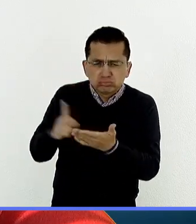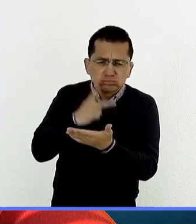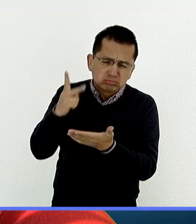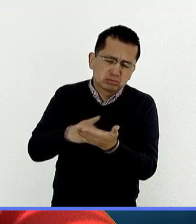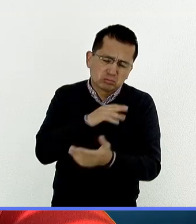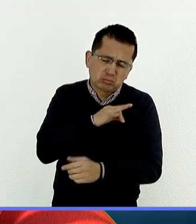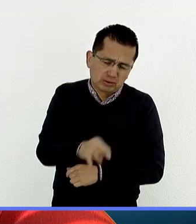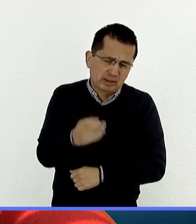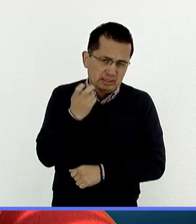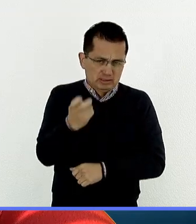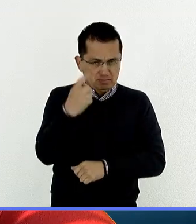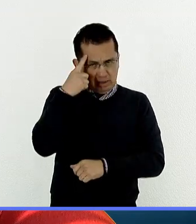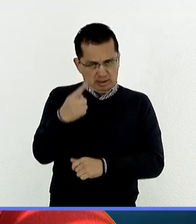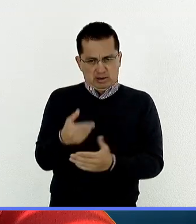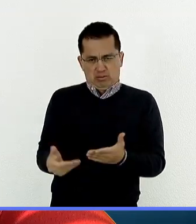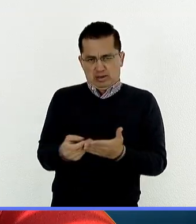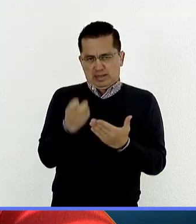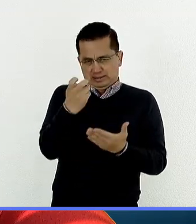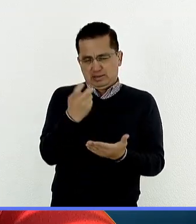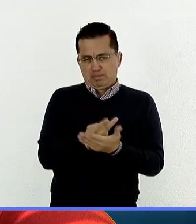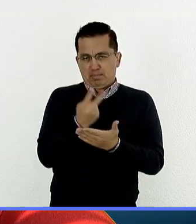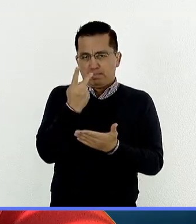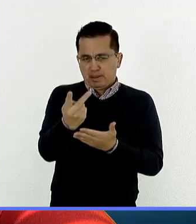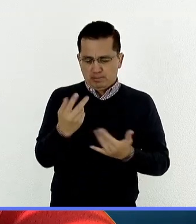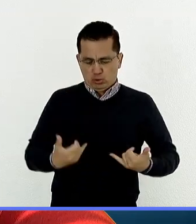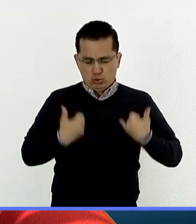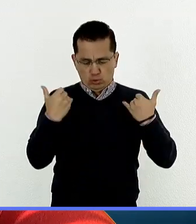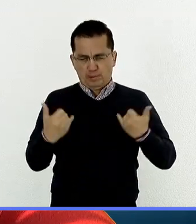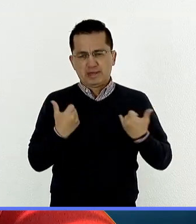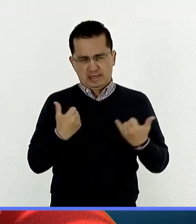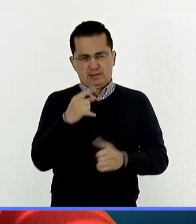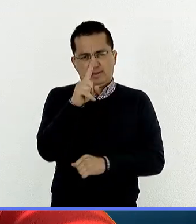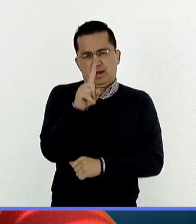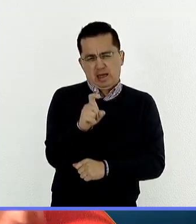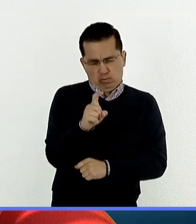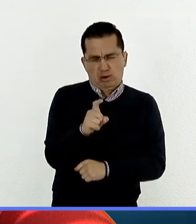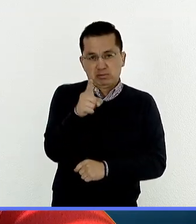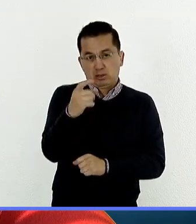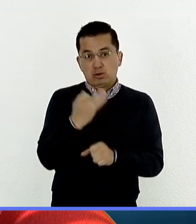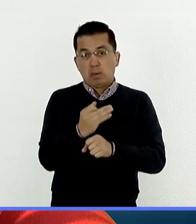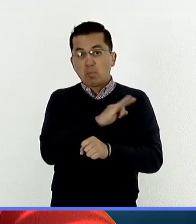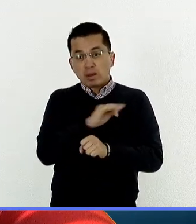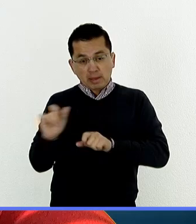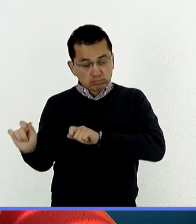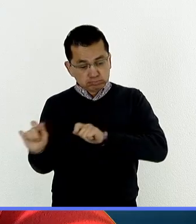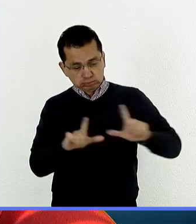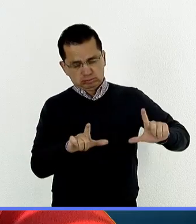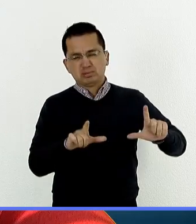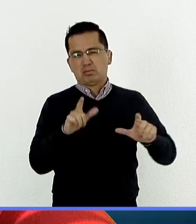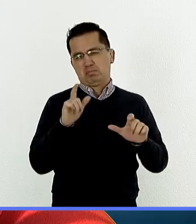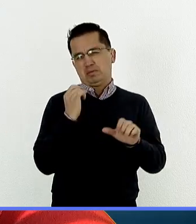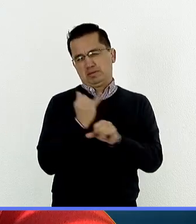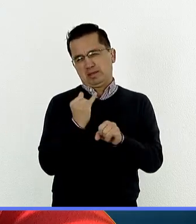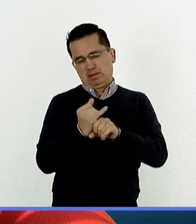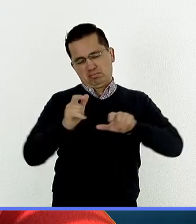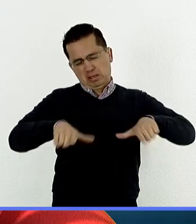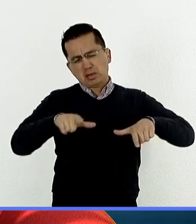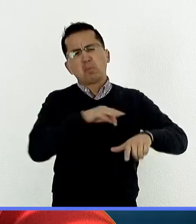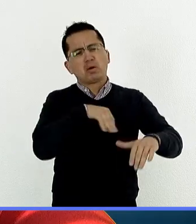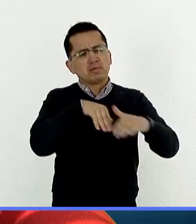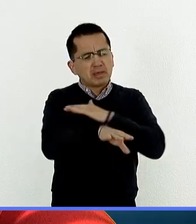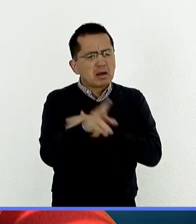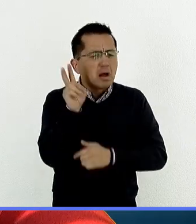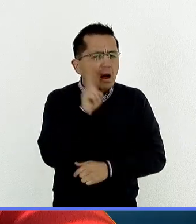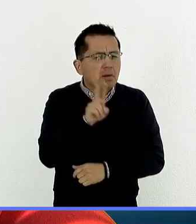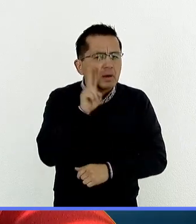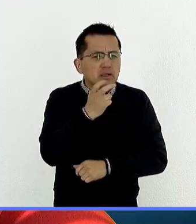todas las redes de este premio juvenil del agua que es el sitio ha estado apareciendo nuestra pantalla y los jóvenes pues como sabemos están muy familiarizados con las redes sociales